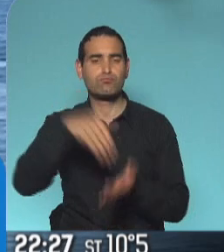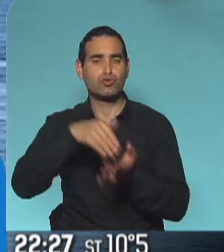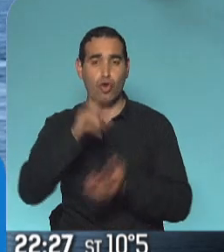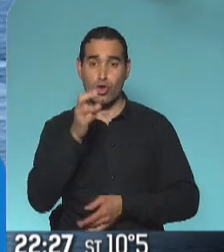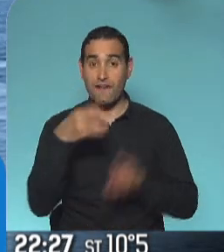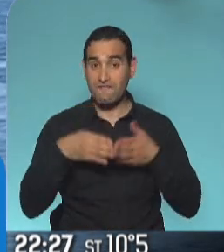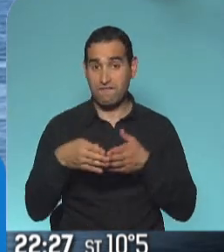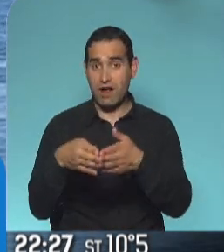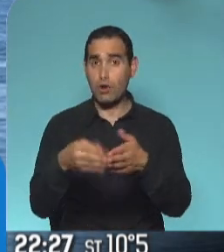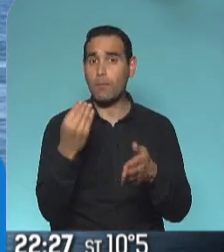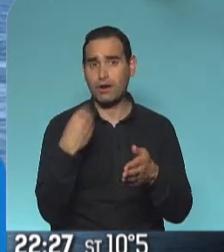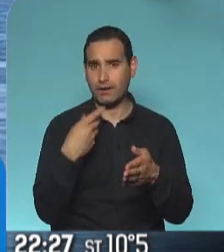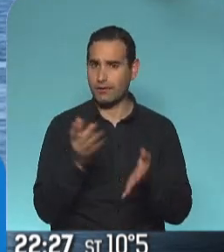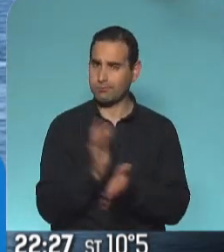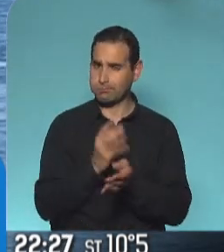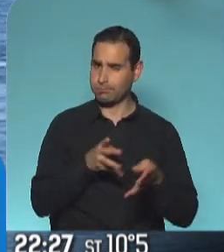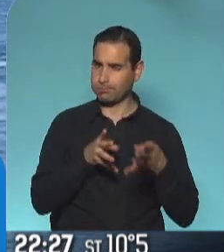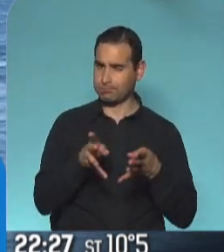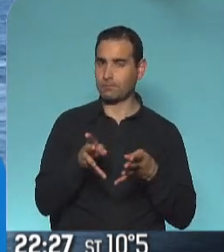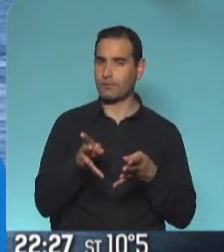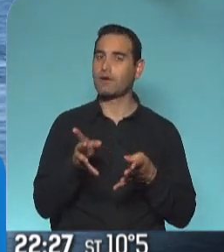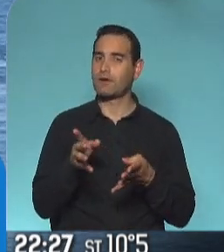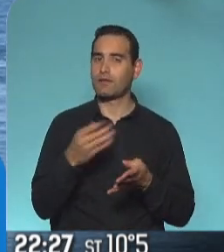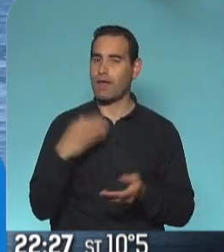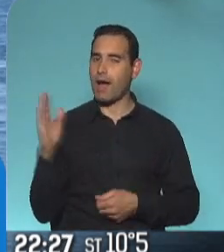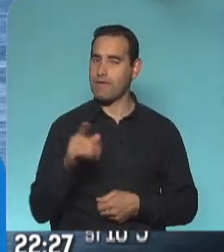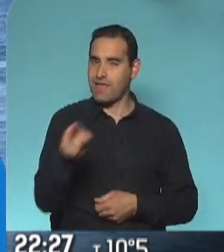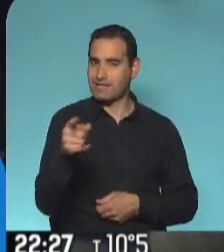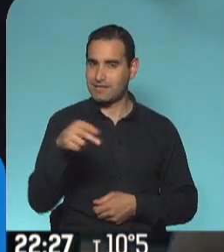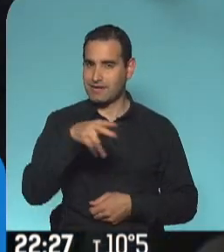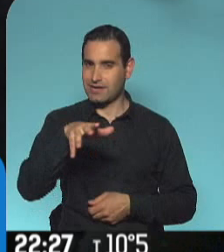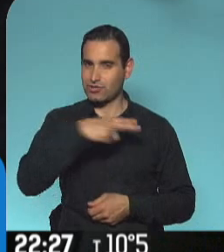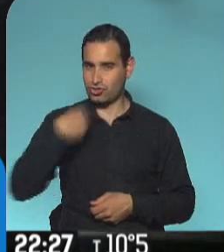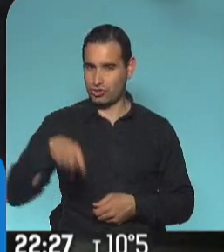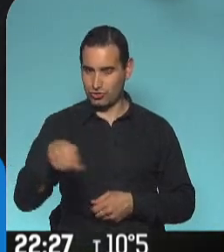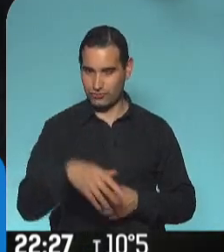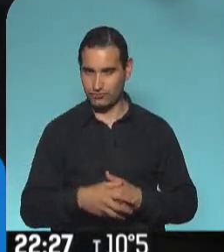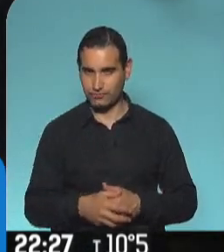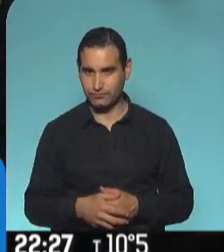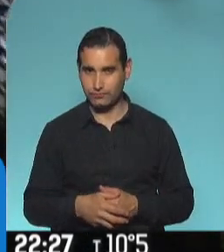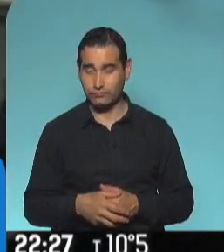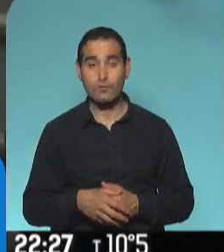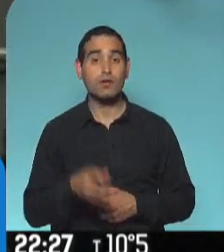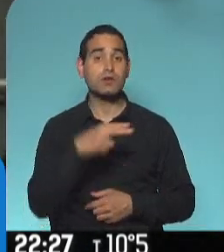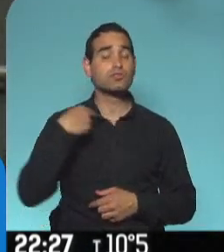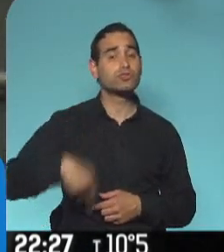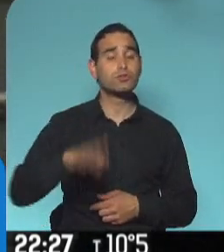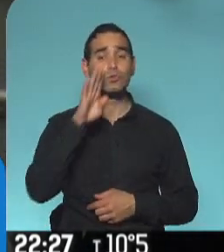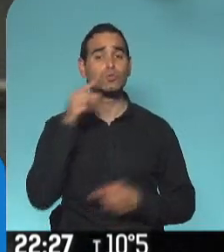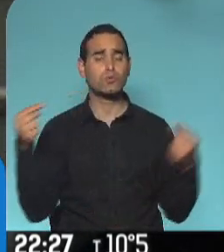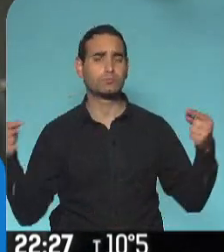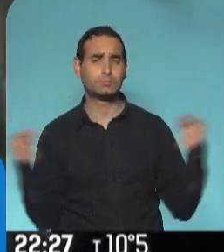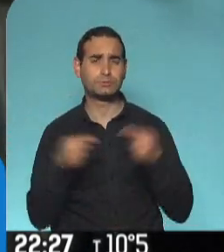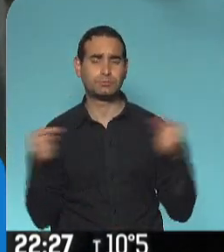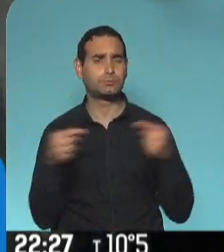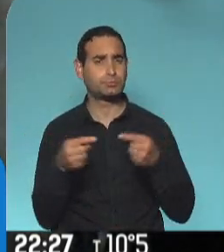además, están allí para desafiar la soberanía china en el mar del sur de la China. El conflicto entre China y Estados Unidos